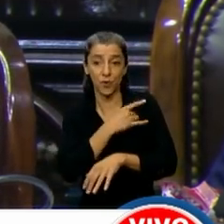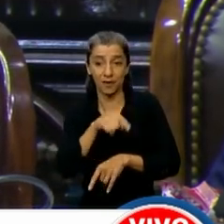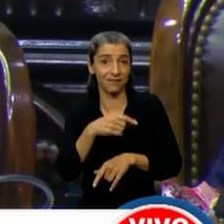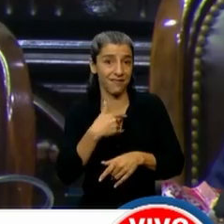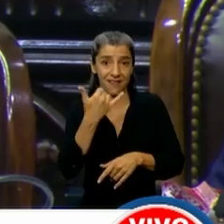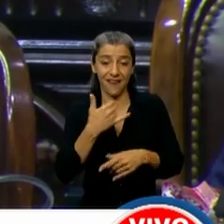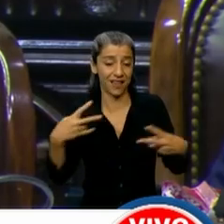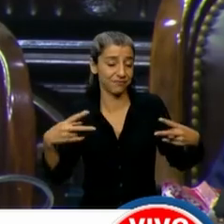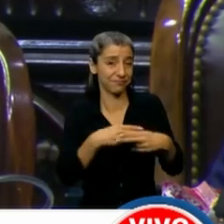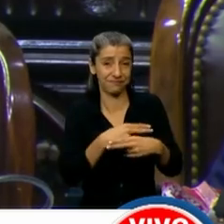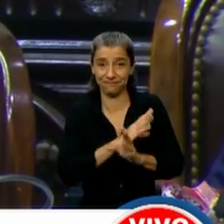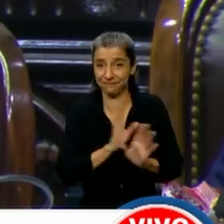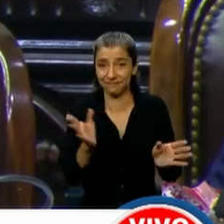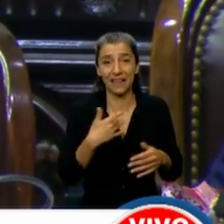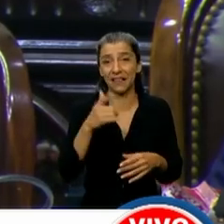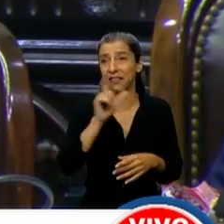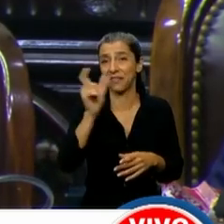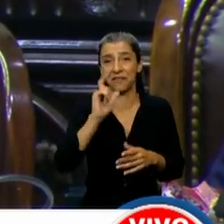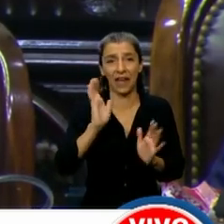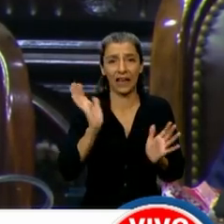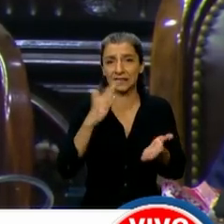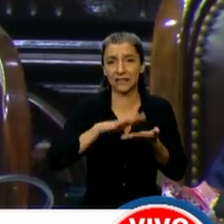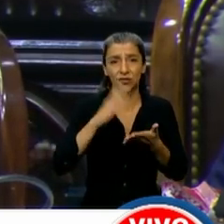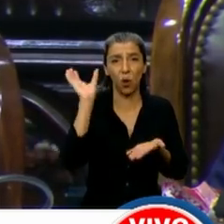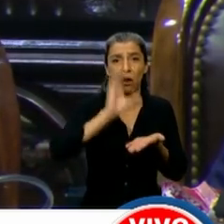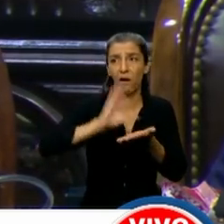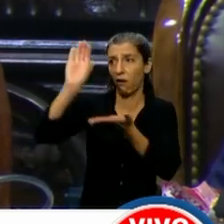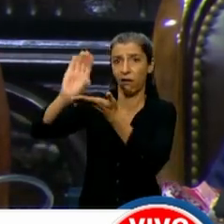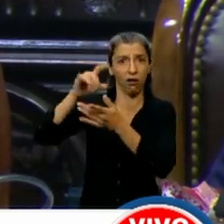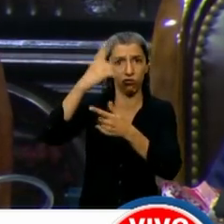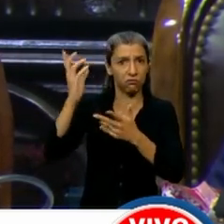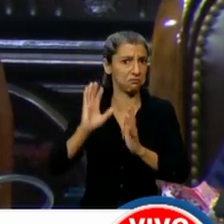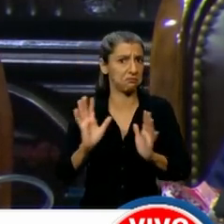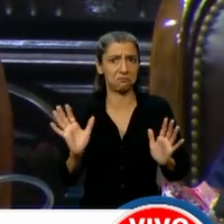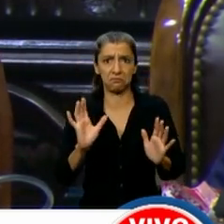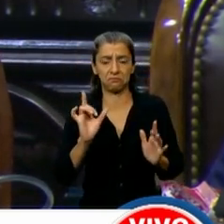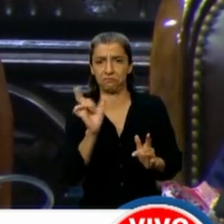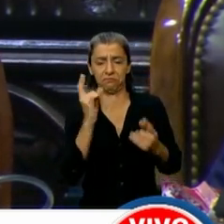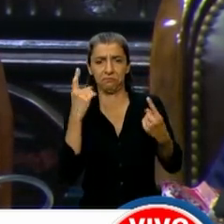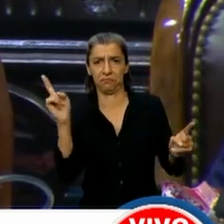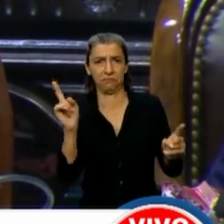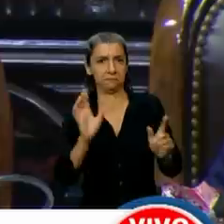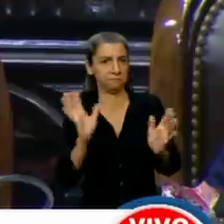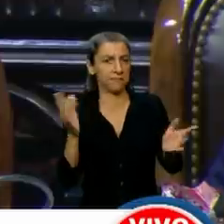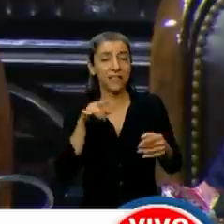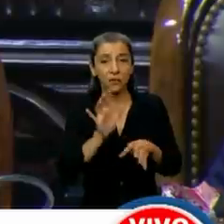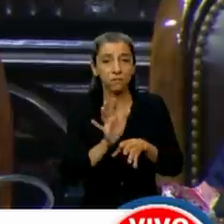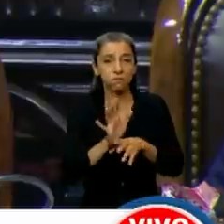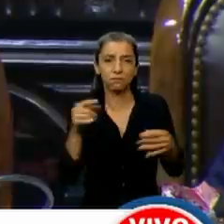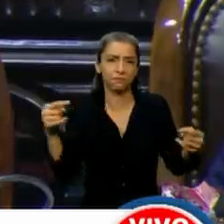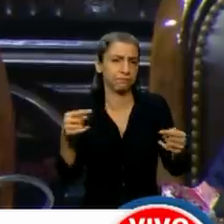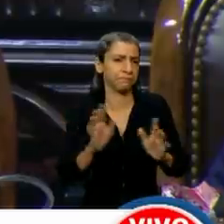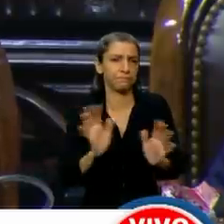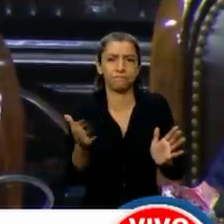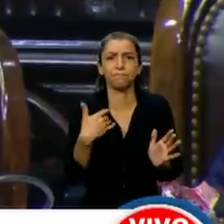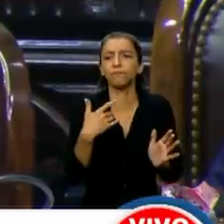manifiesto de disparidad en la distribución de los fondos y bar atentando contra la construcción de